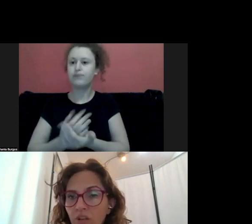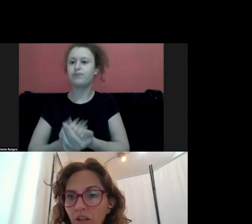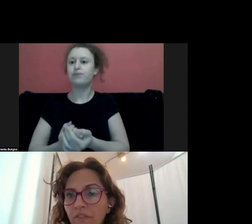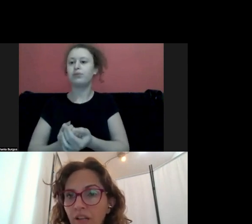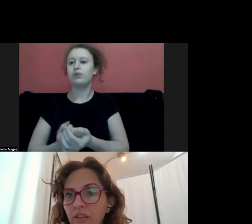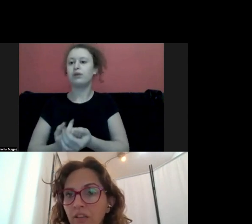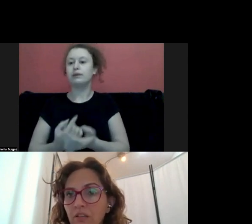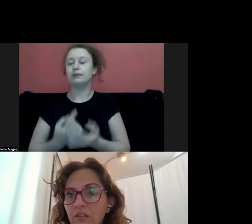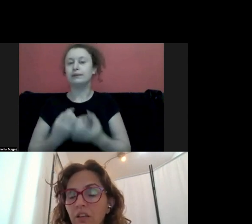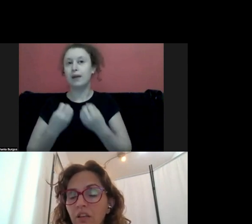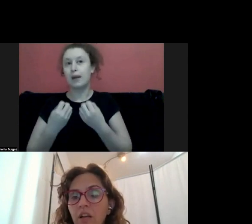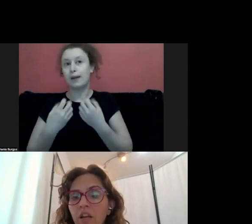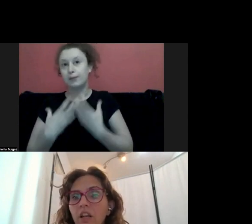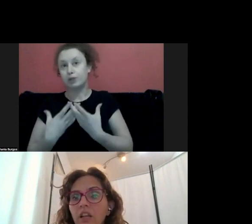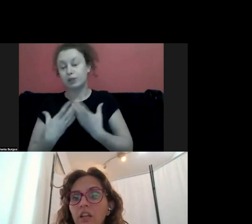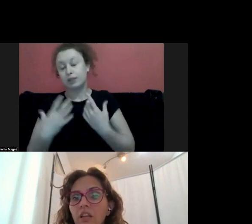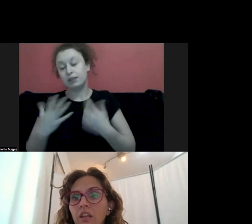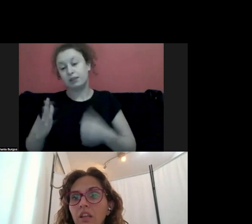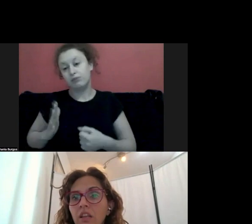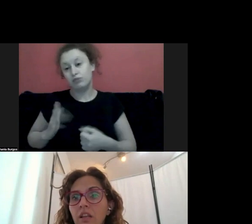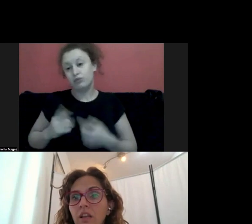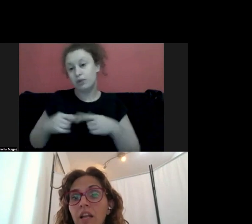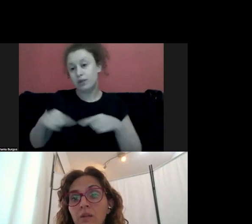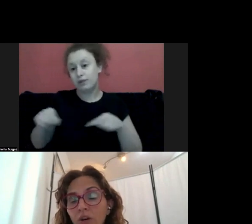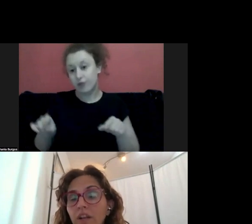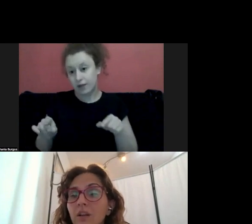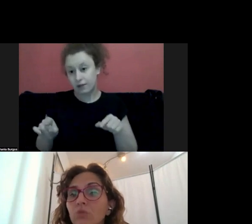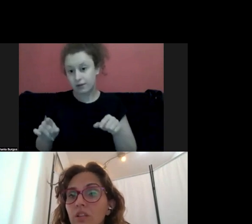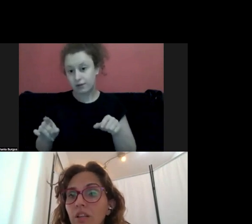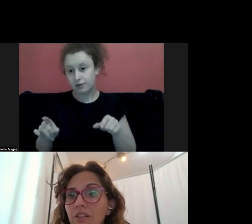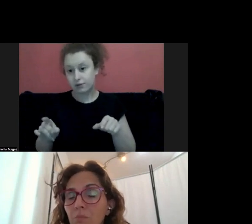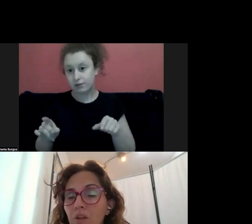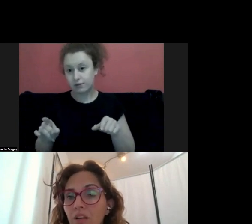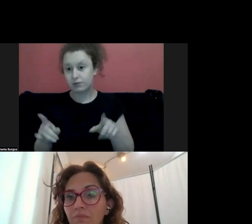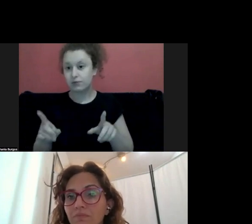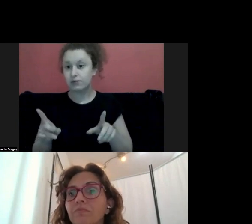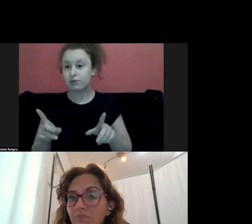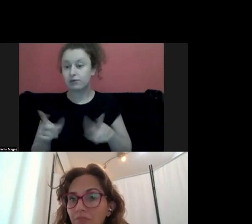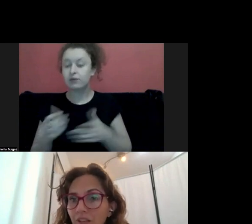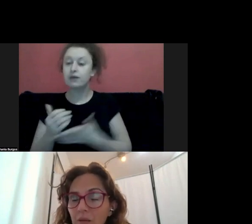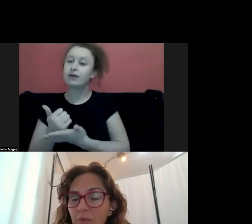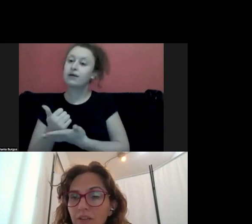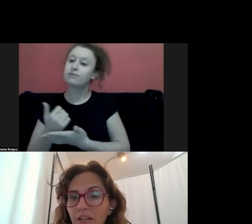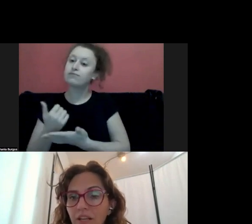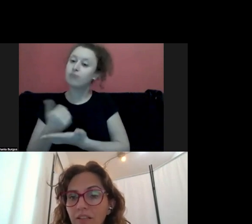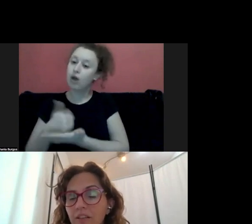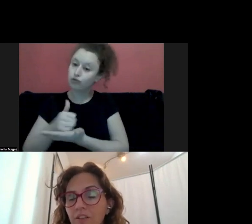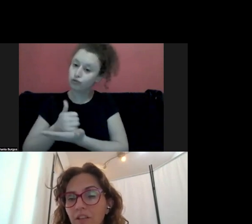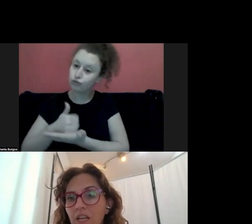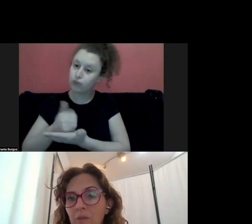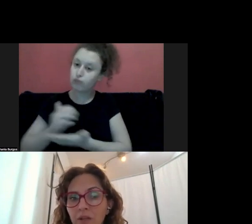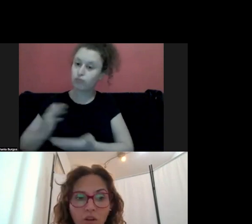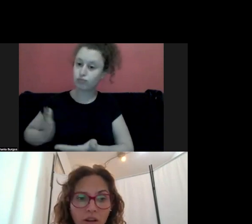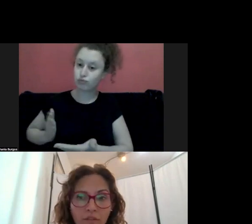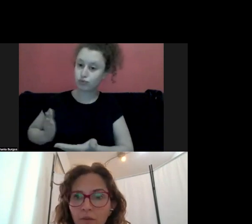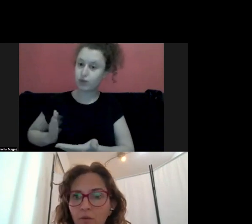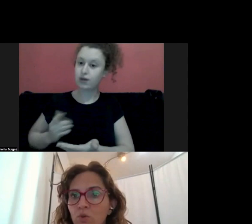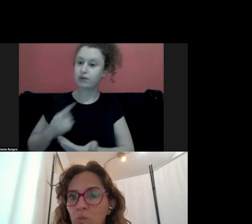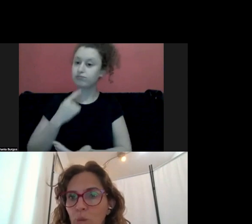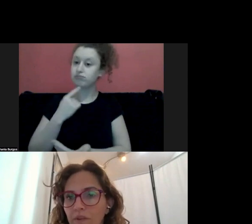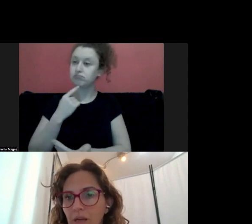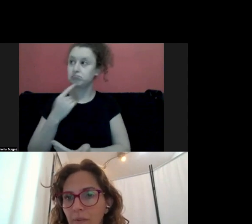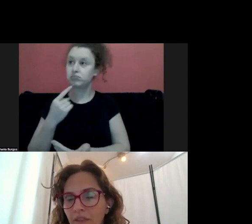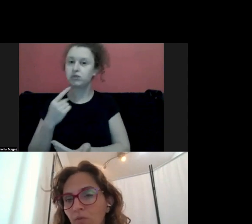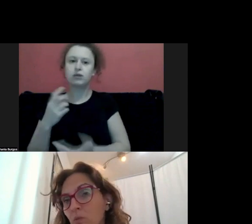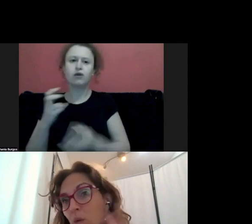derecho a ser diferentes y las mujeres autistas también reivindican ese aspecto relacionado con